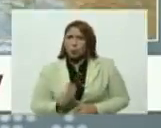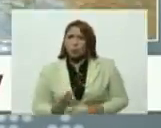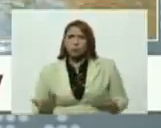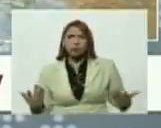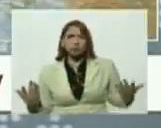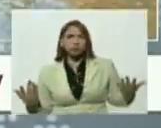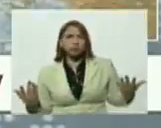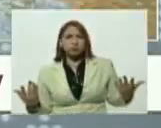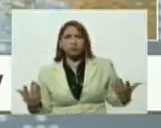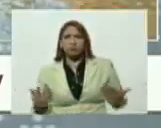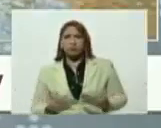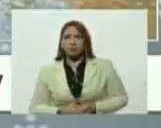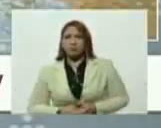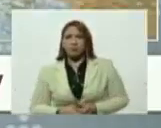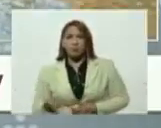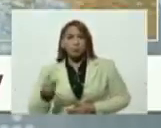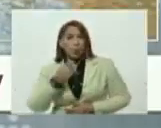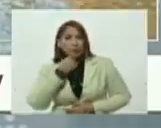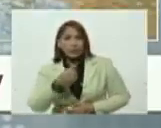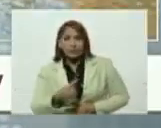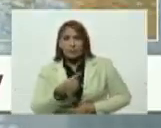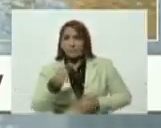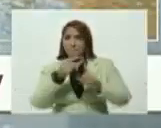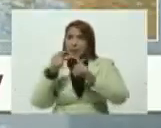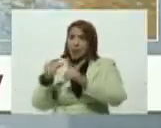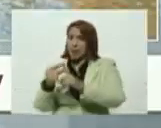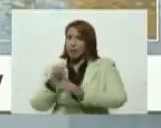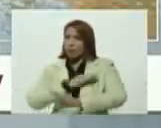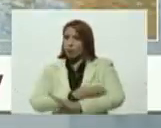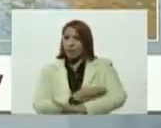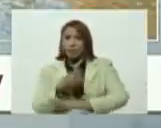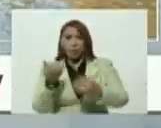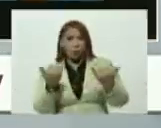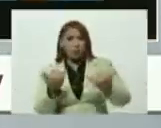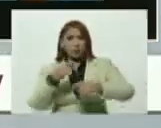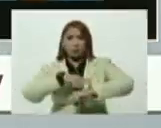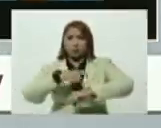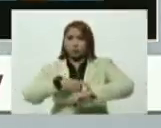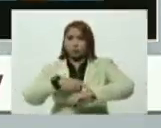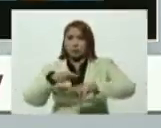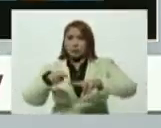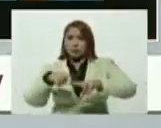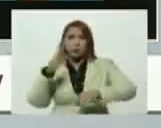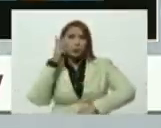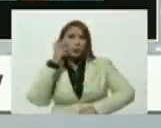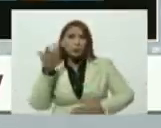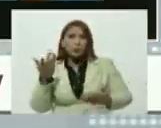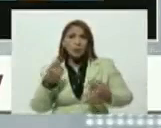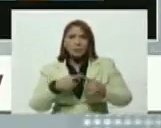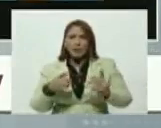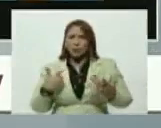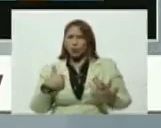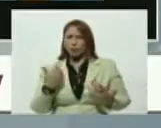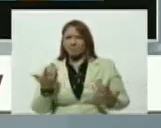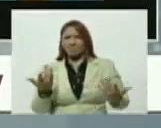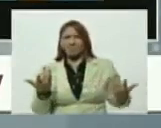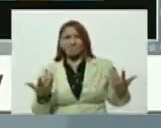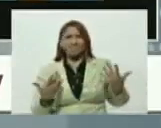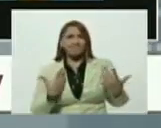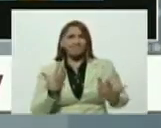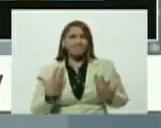me indigno, pero mira, para no decir una palabra fuerte, pues estamos en horario infantil, hay muchos niños y niñas que nos escuchan, pero yo me